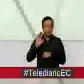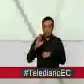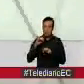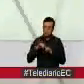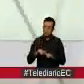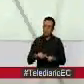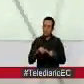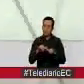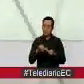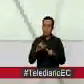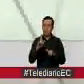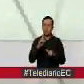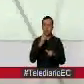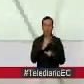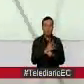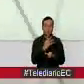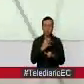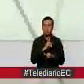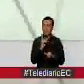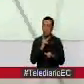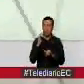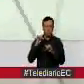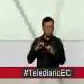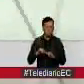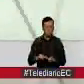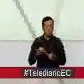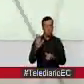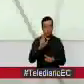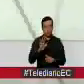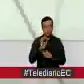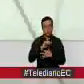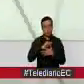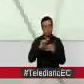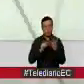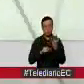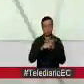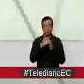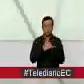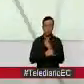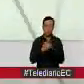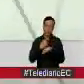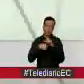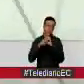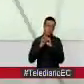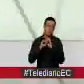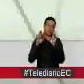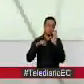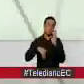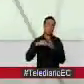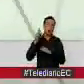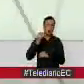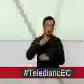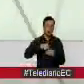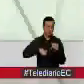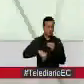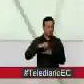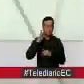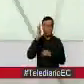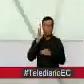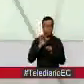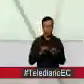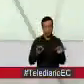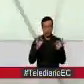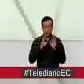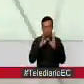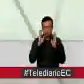no una política de gobierno solamente de turno, porque el país necesita exportar más, necesita mayor inversión extranjera directa,